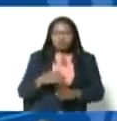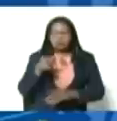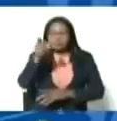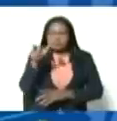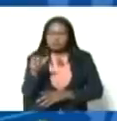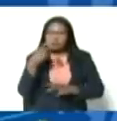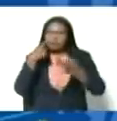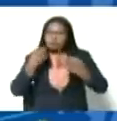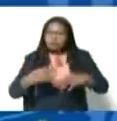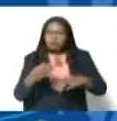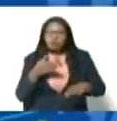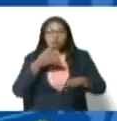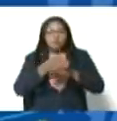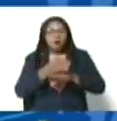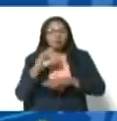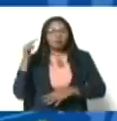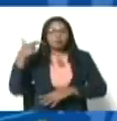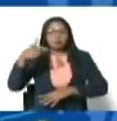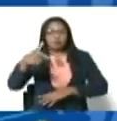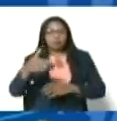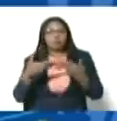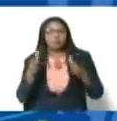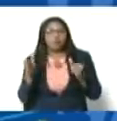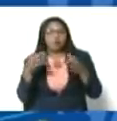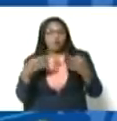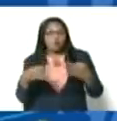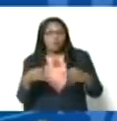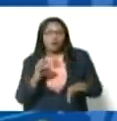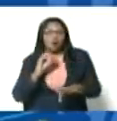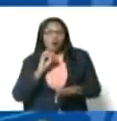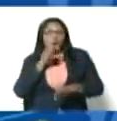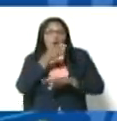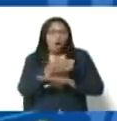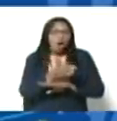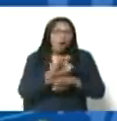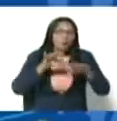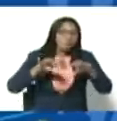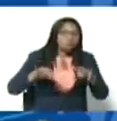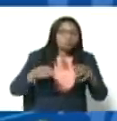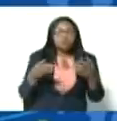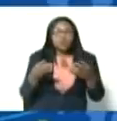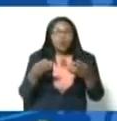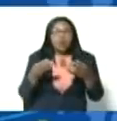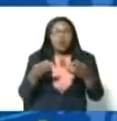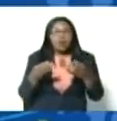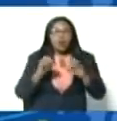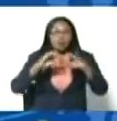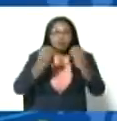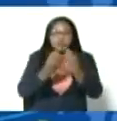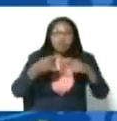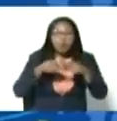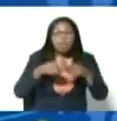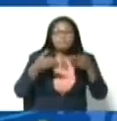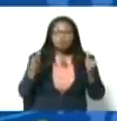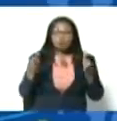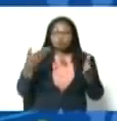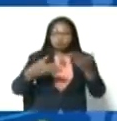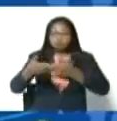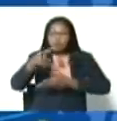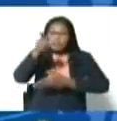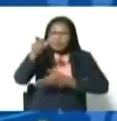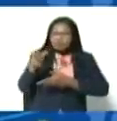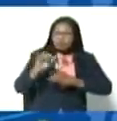ciudadano y vas a un transporte público o vas para una oficina pública, eres servido por ese